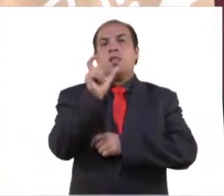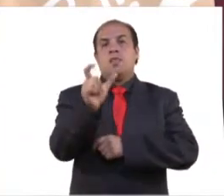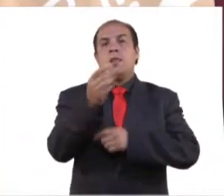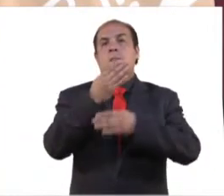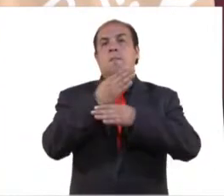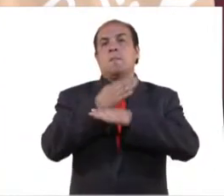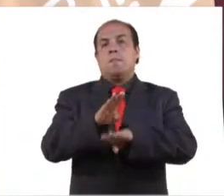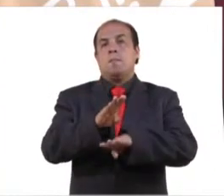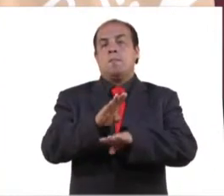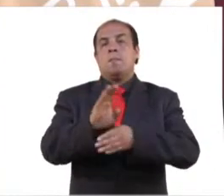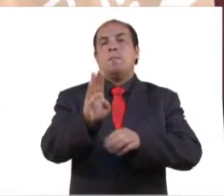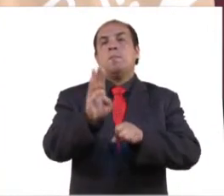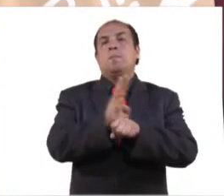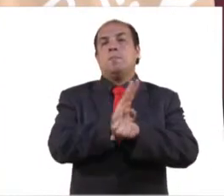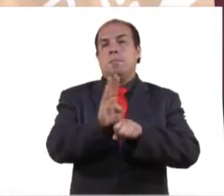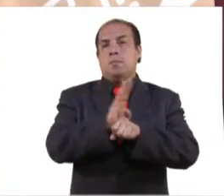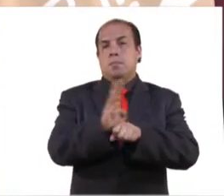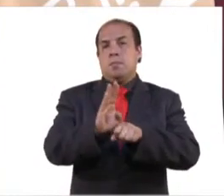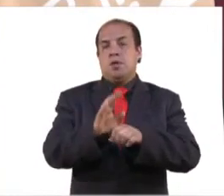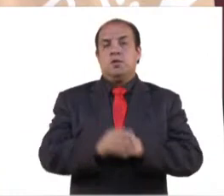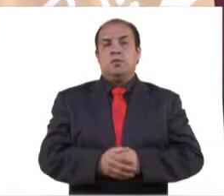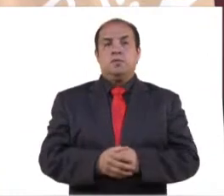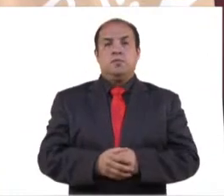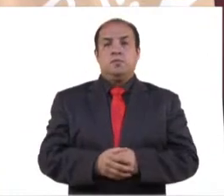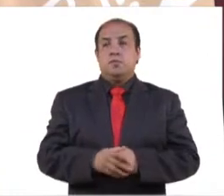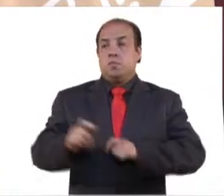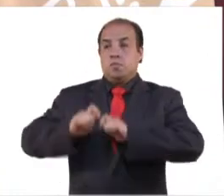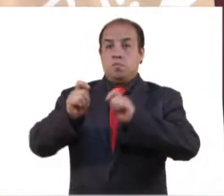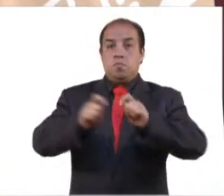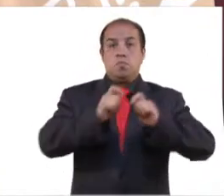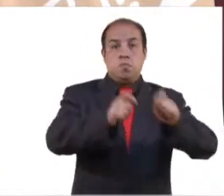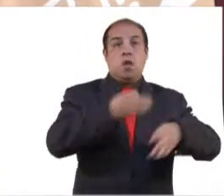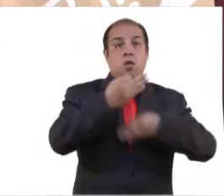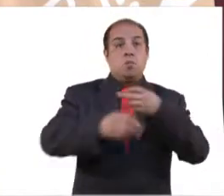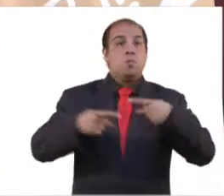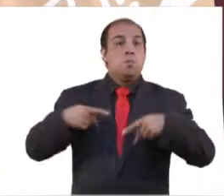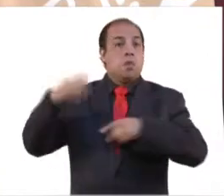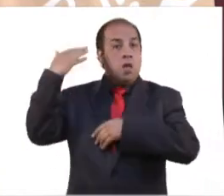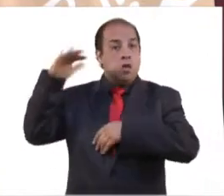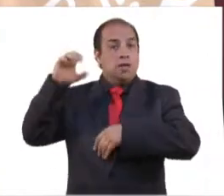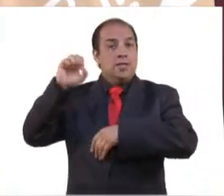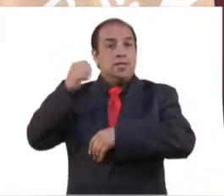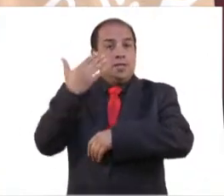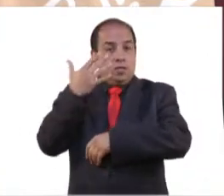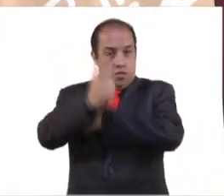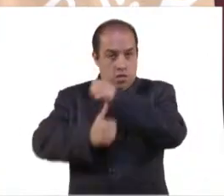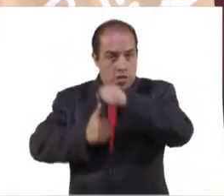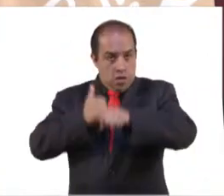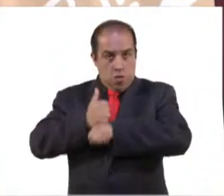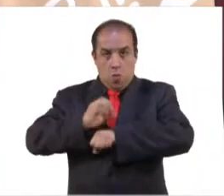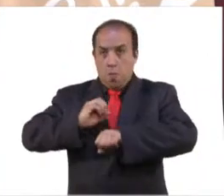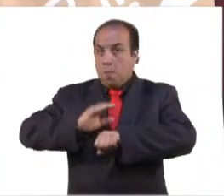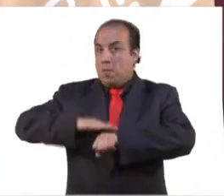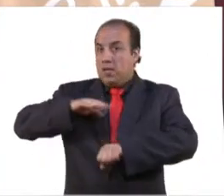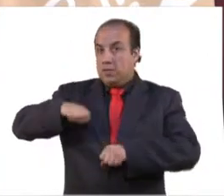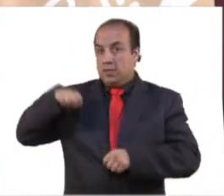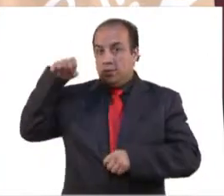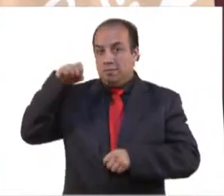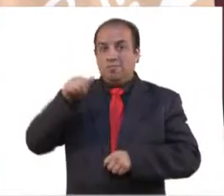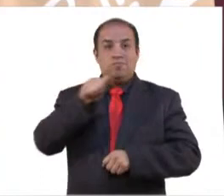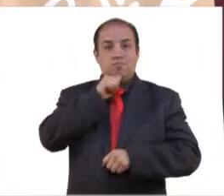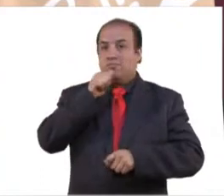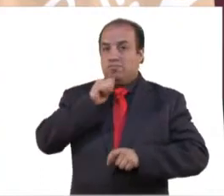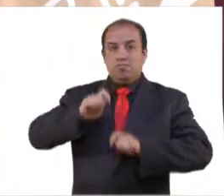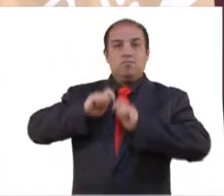Bienestar para todos los adultos mayores de 65 y más que aún no tienen